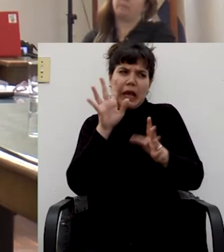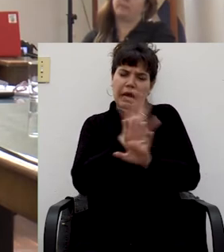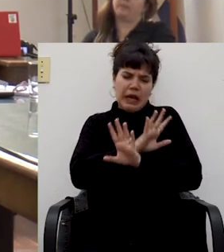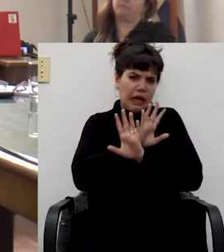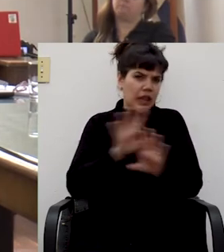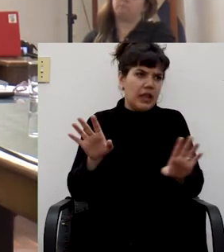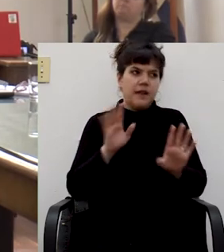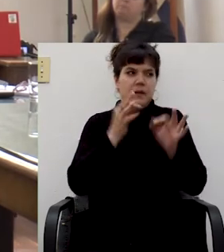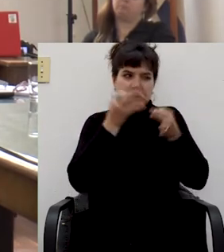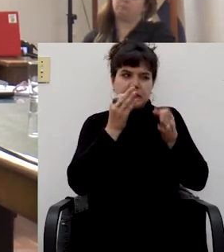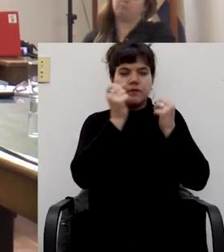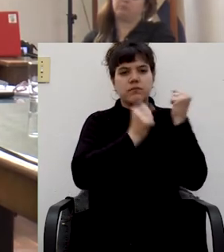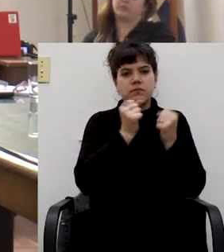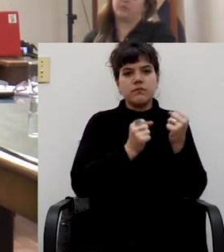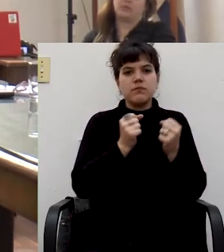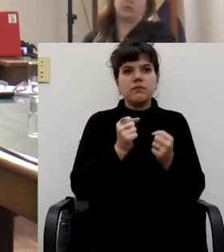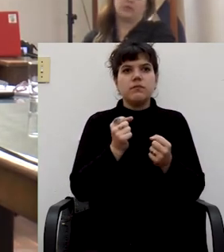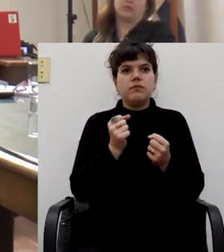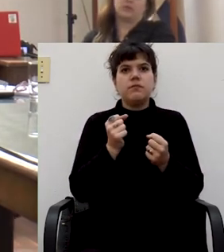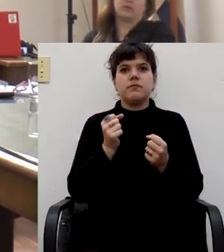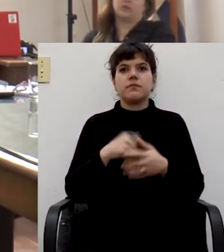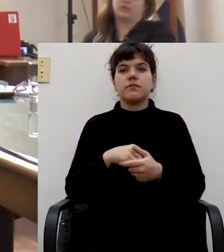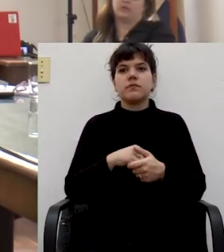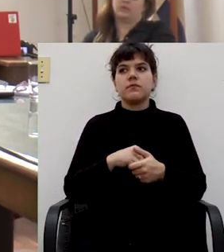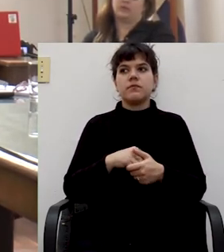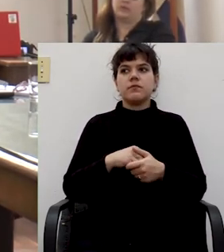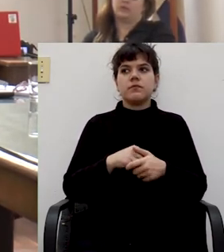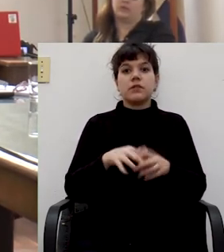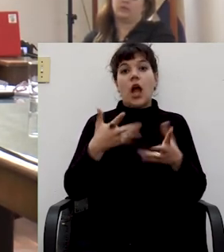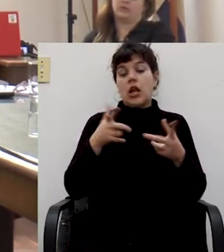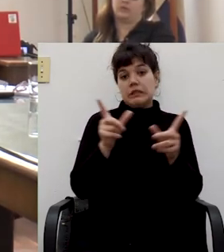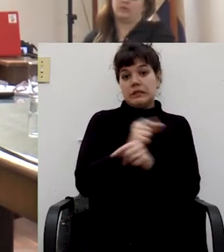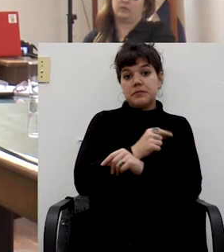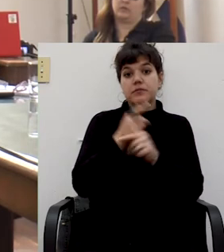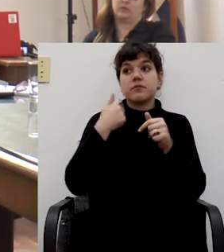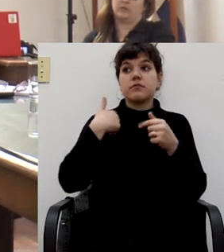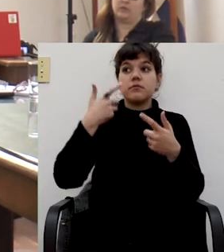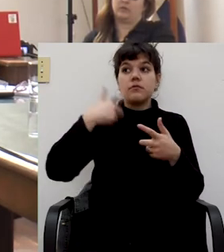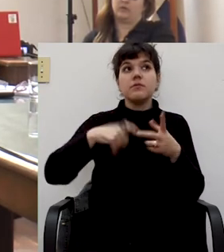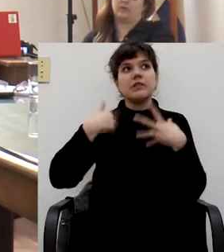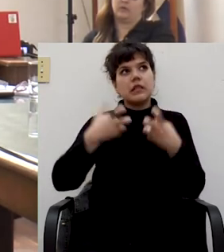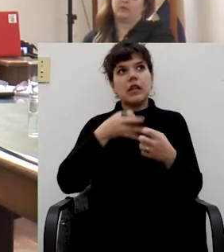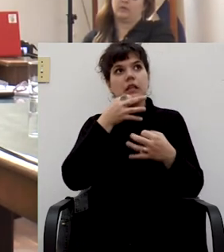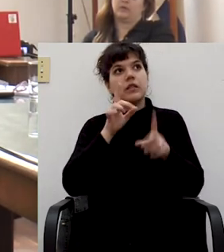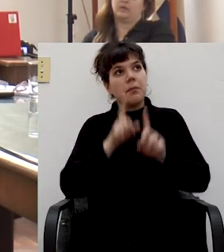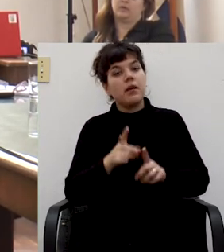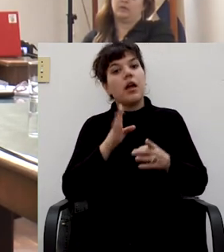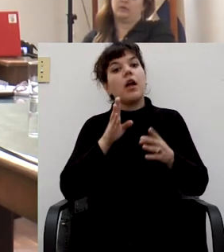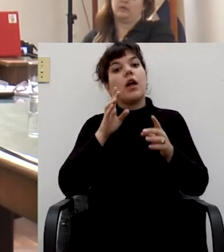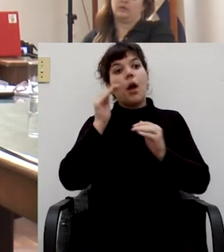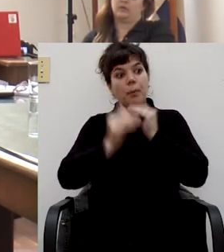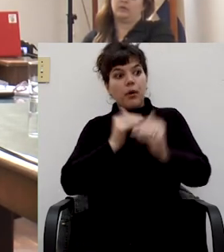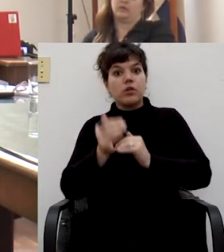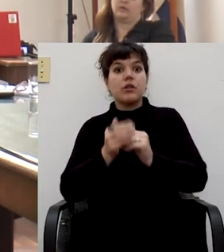ver específicamente con lo económico. Sí. Para terminar, bueno, le quería también decir que en el proceso